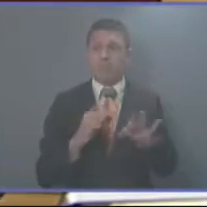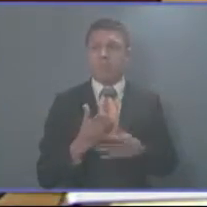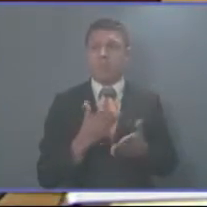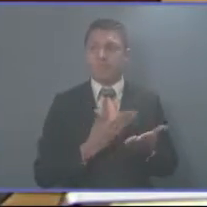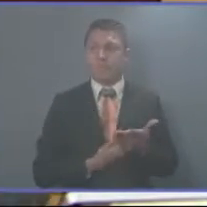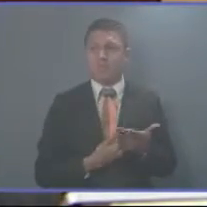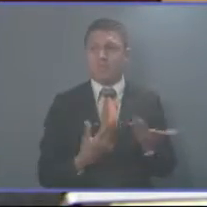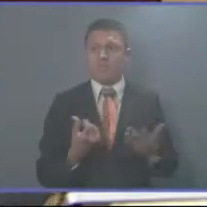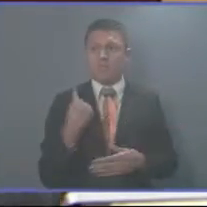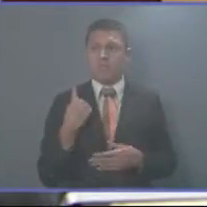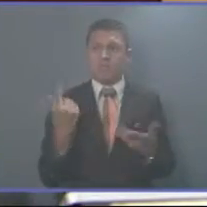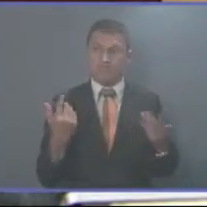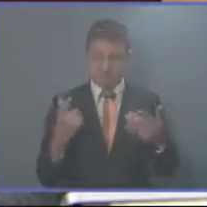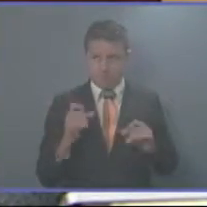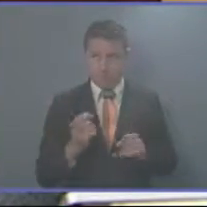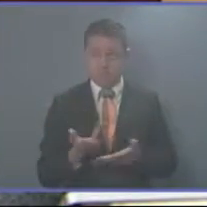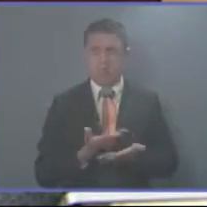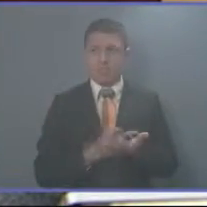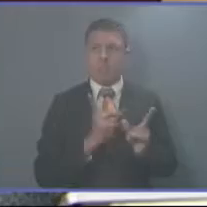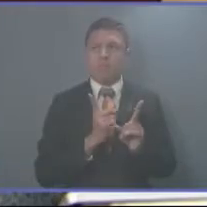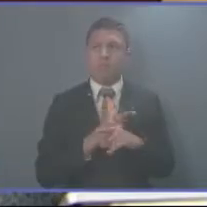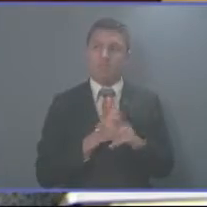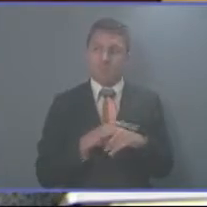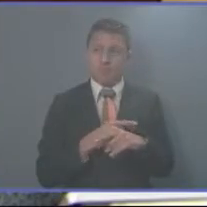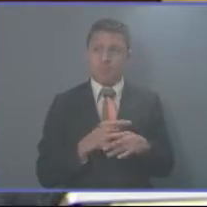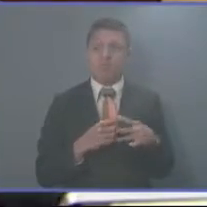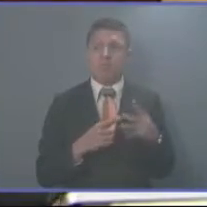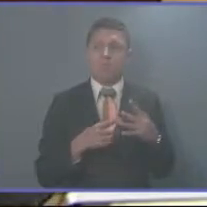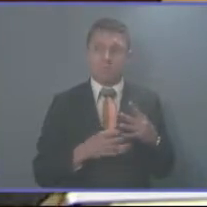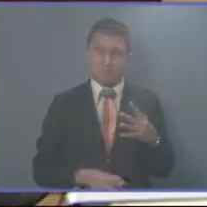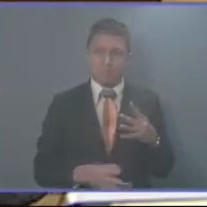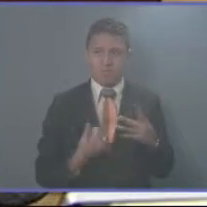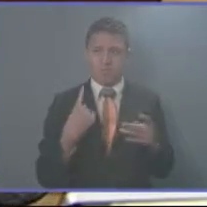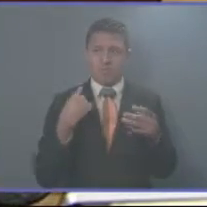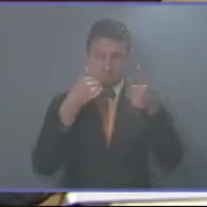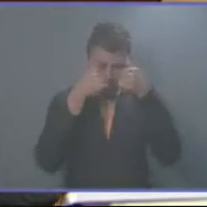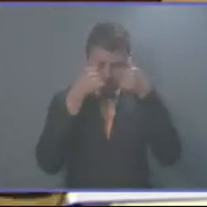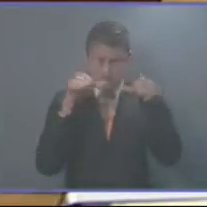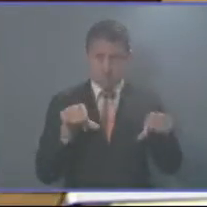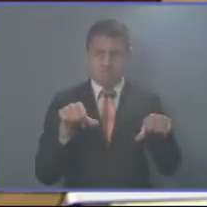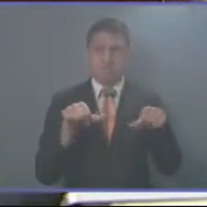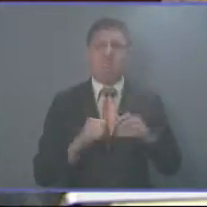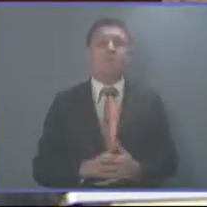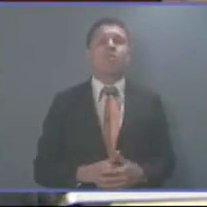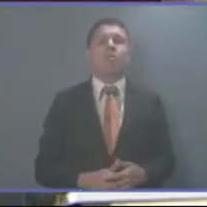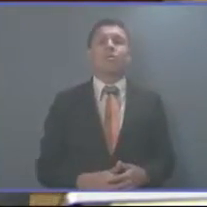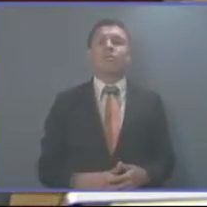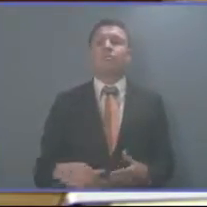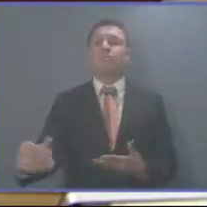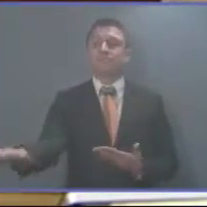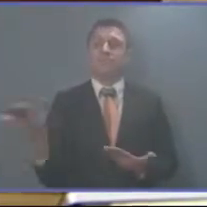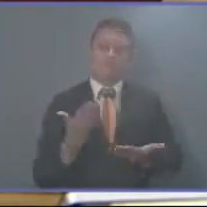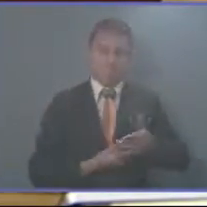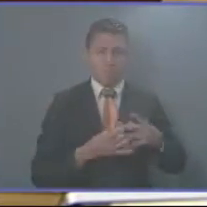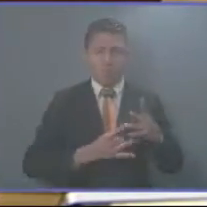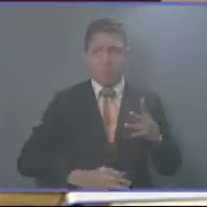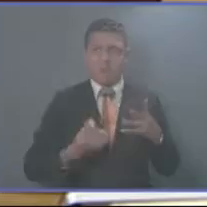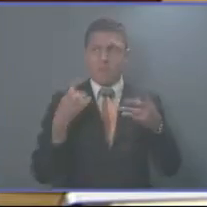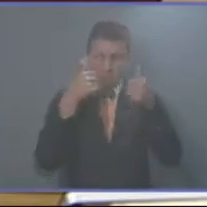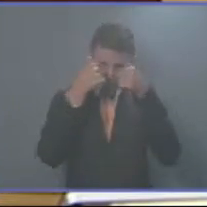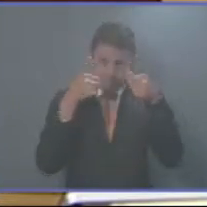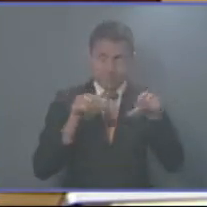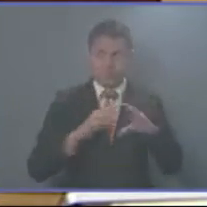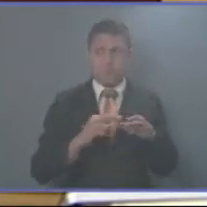hecho para modificar la ley que se aprobó en la propuesta de ley que se aprobó en